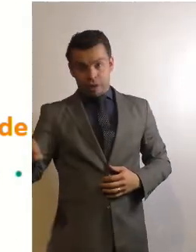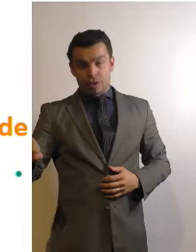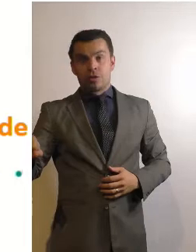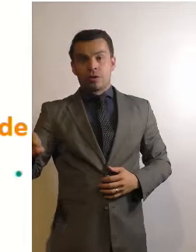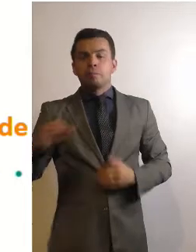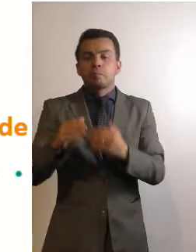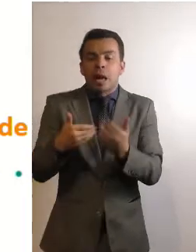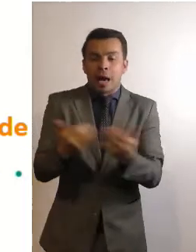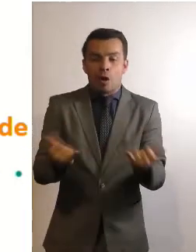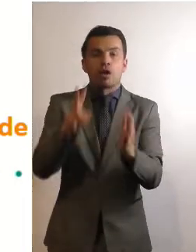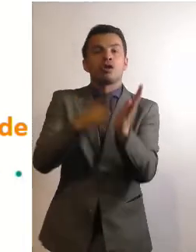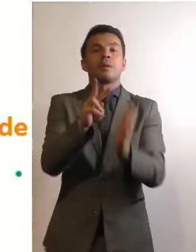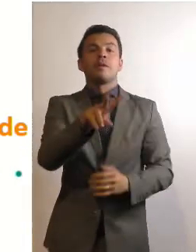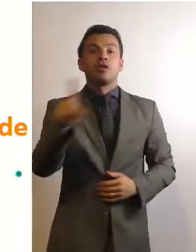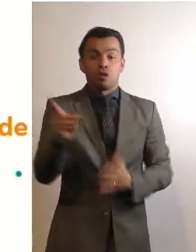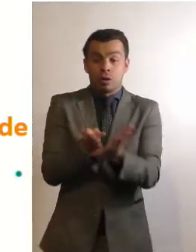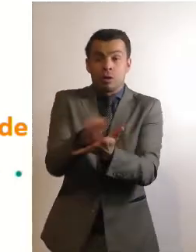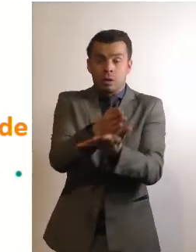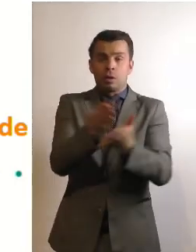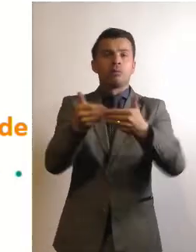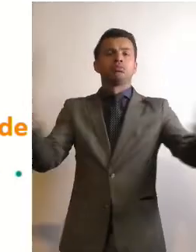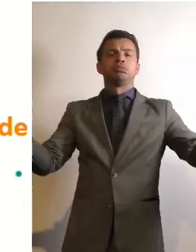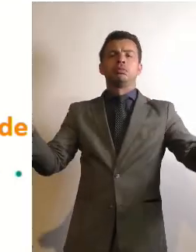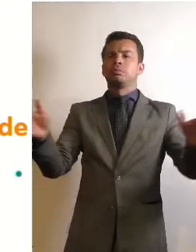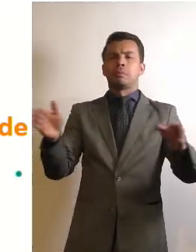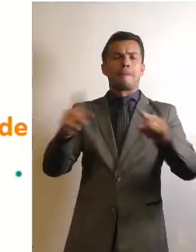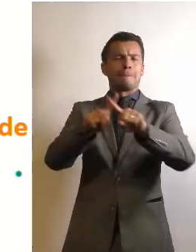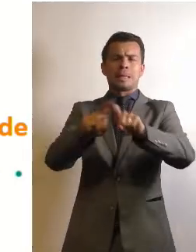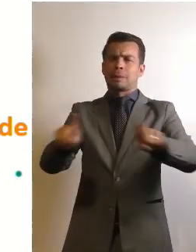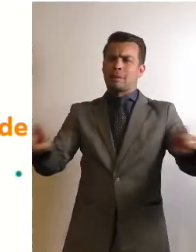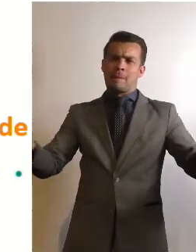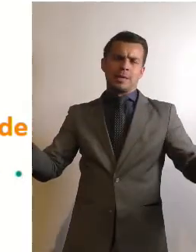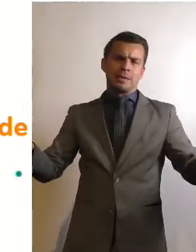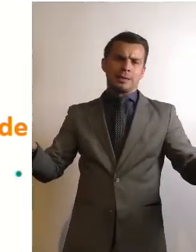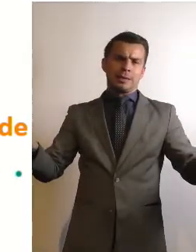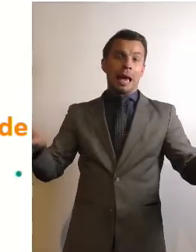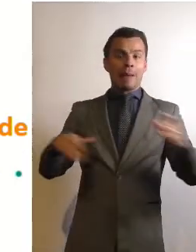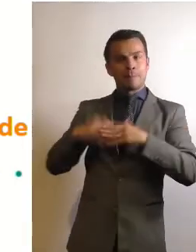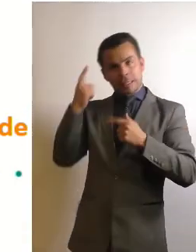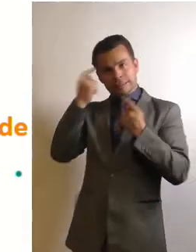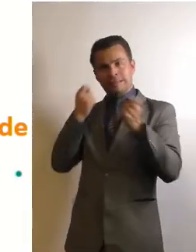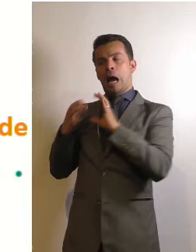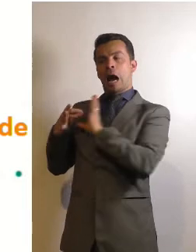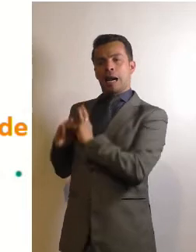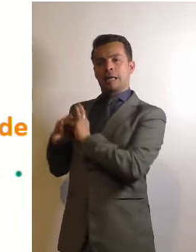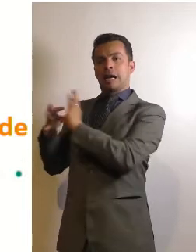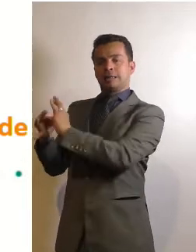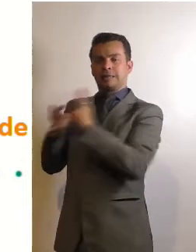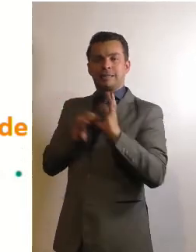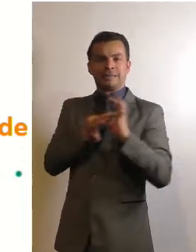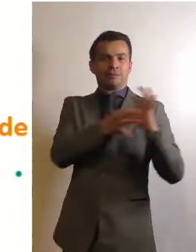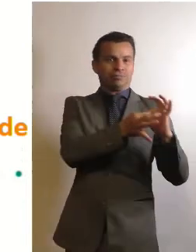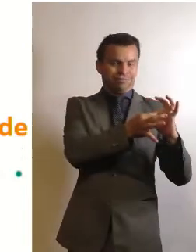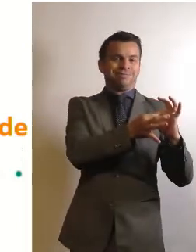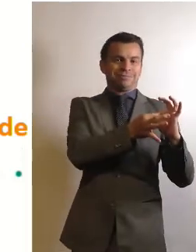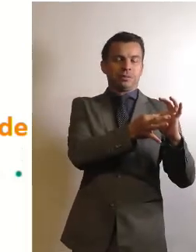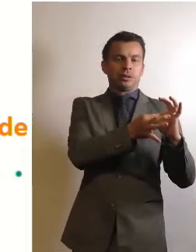de la oferta formativa y se han llevado diferentes tipos de alianzas estratégicas apoyados por